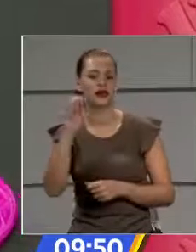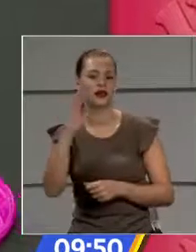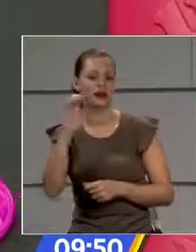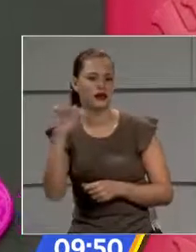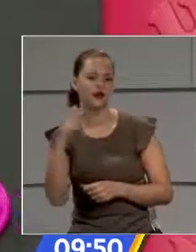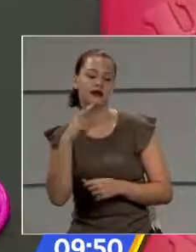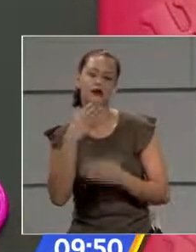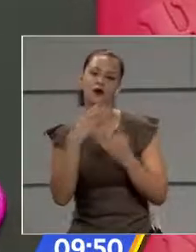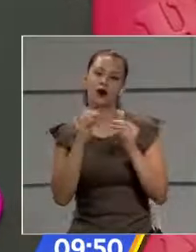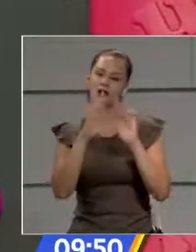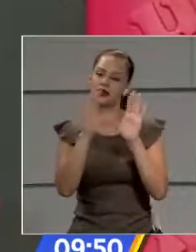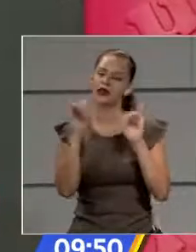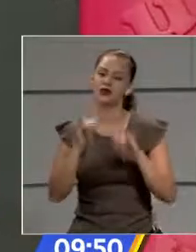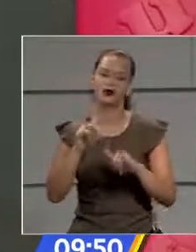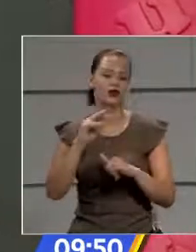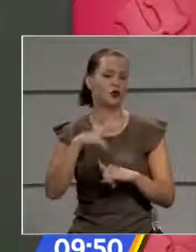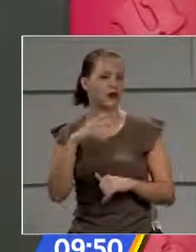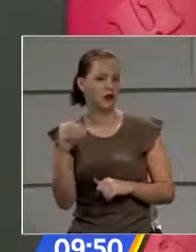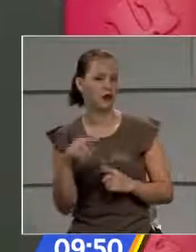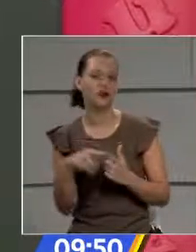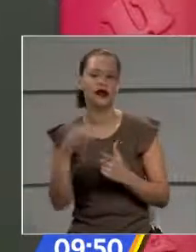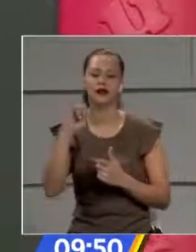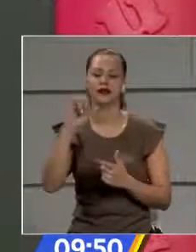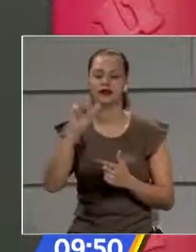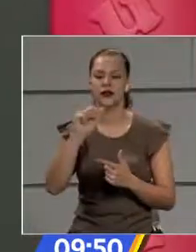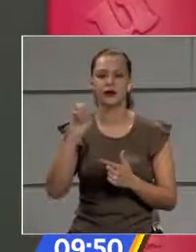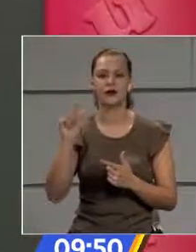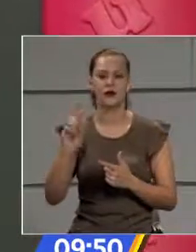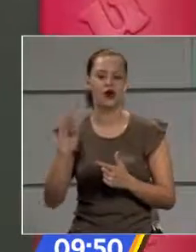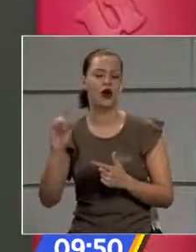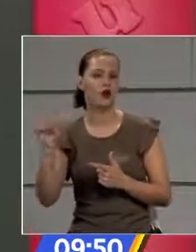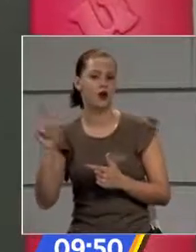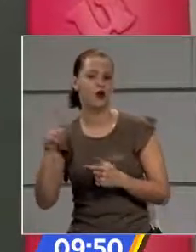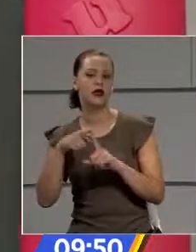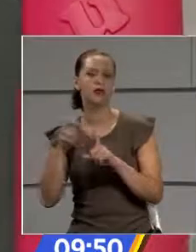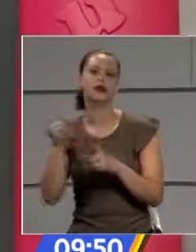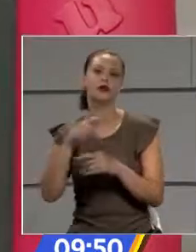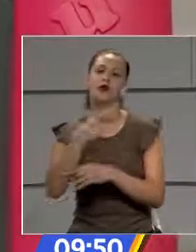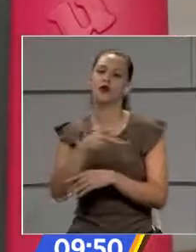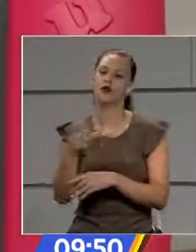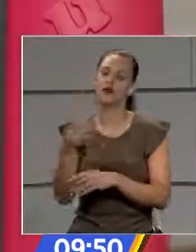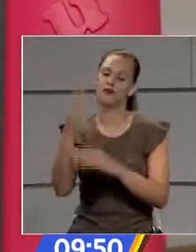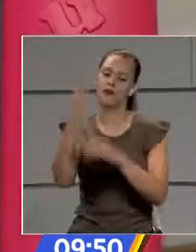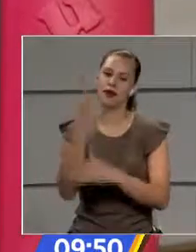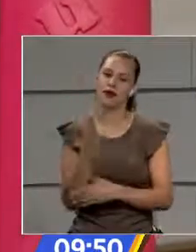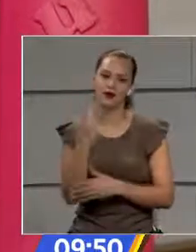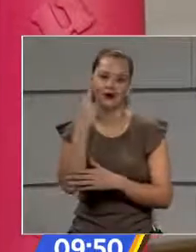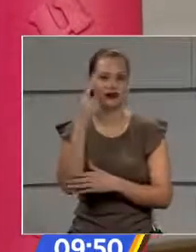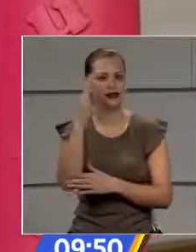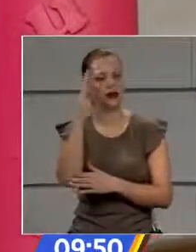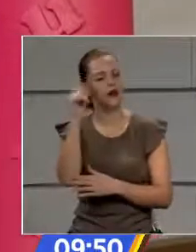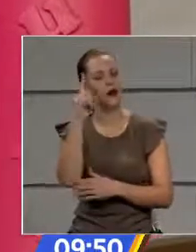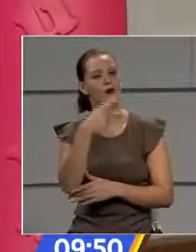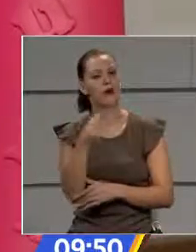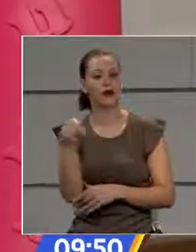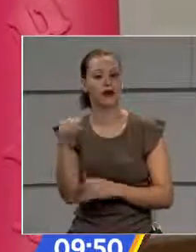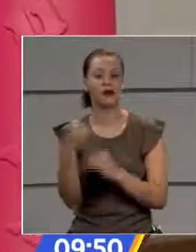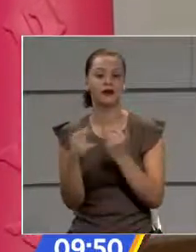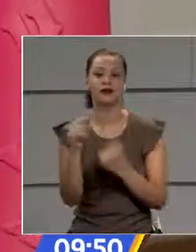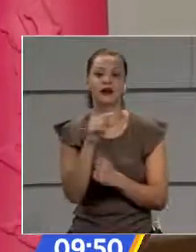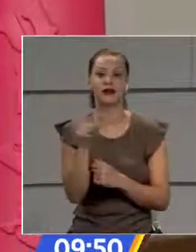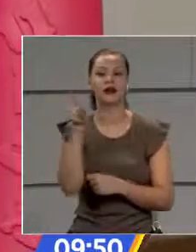buen día, que estoy, no me voy, de Isabelita Borjas López desde el puerto, bendiciones, saludos para el puerto, que este fin de semana